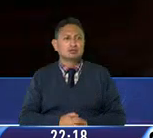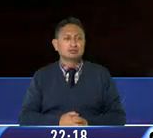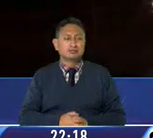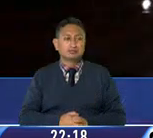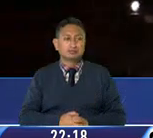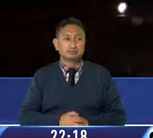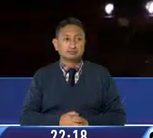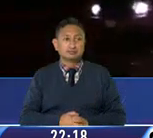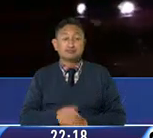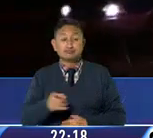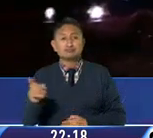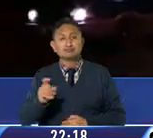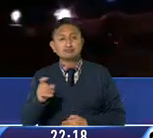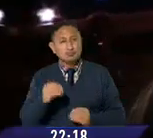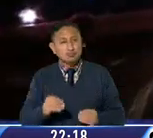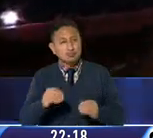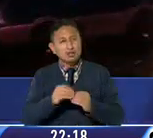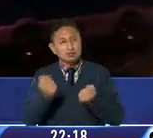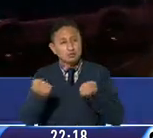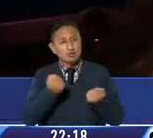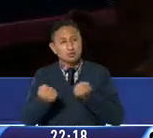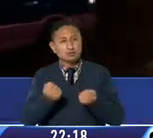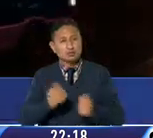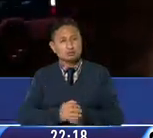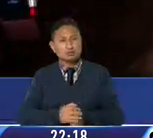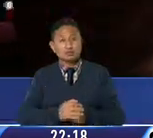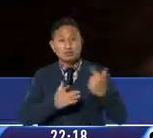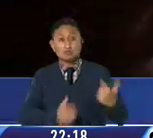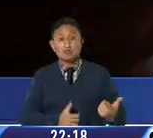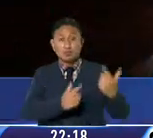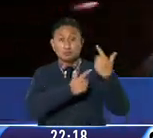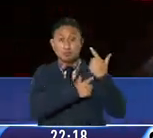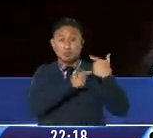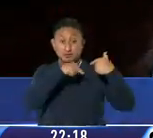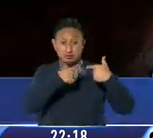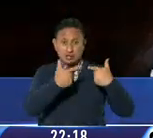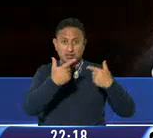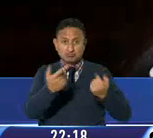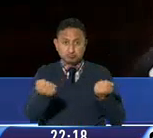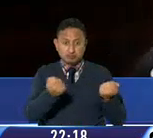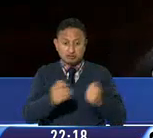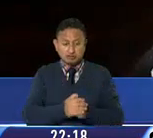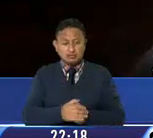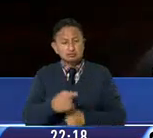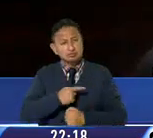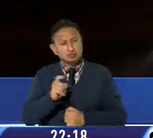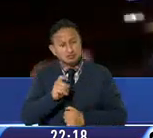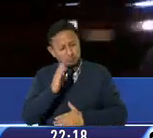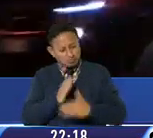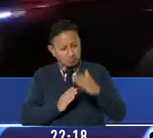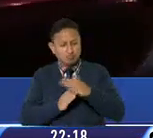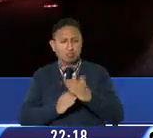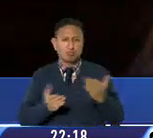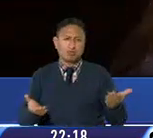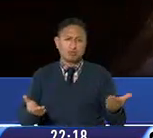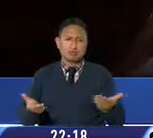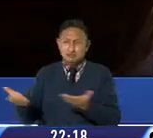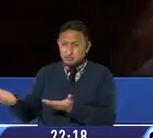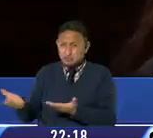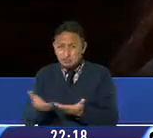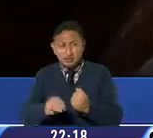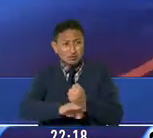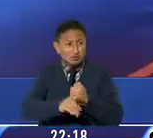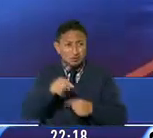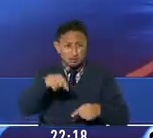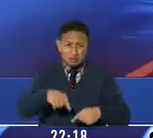más control, que realmente ya deberían los militares coger ya el mando. Nos merecemos paz. No podemos permitir tanta